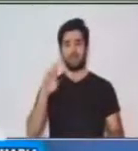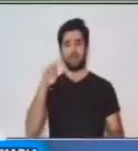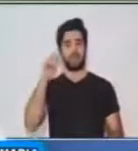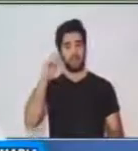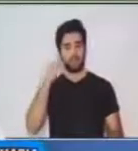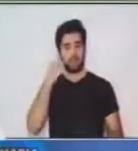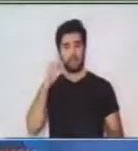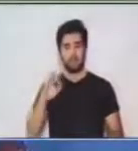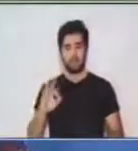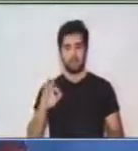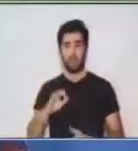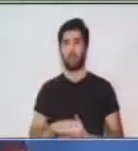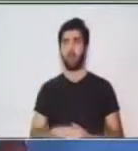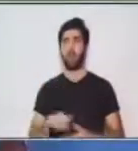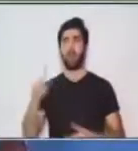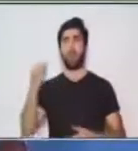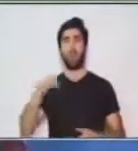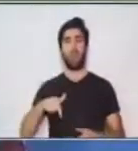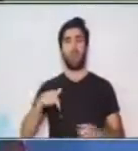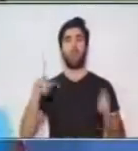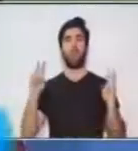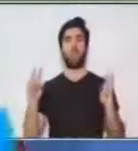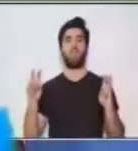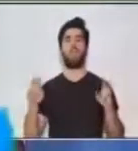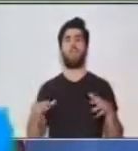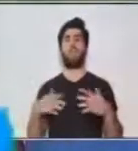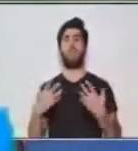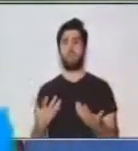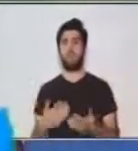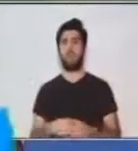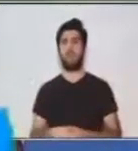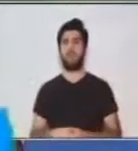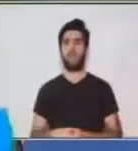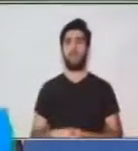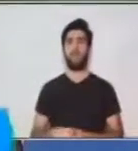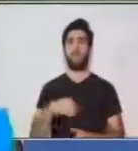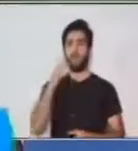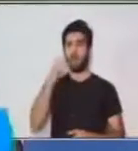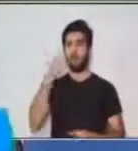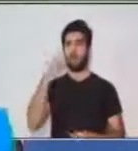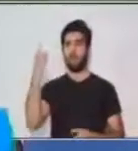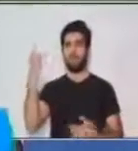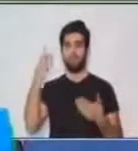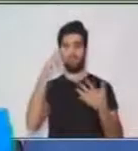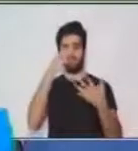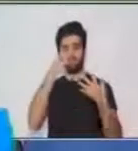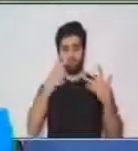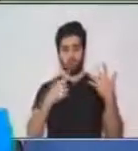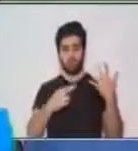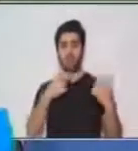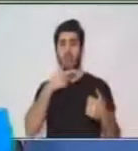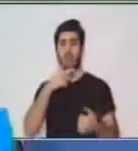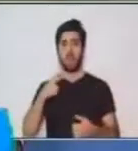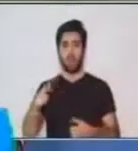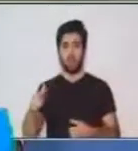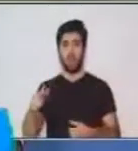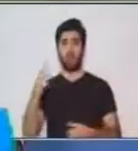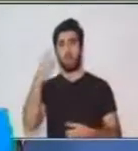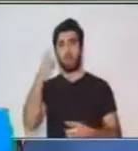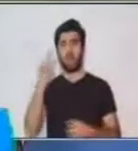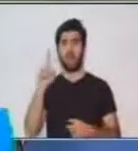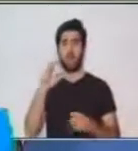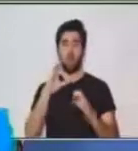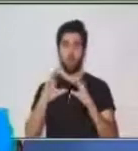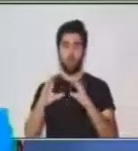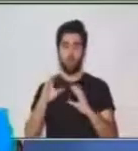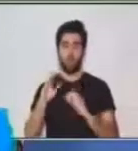en esta oportunidad desarrollaré el tema Registros Lingüísticos del Área de Comunicación